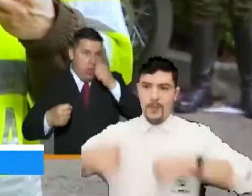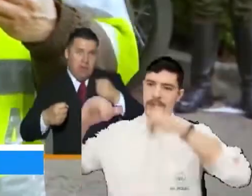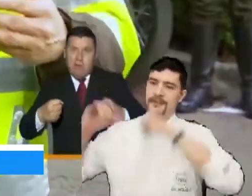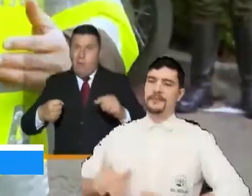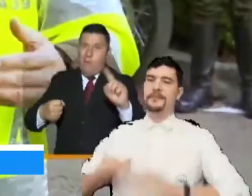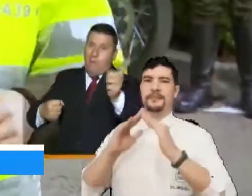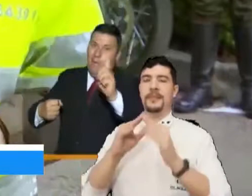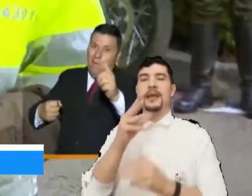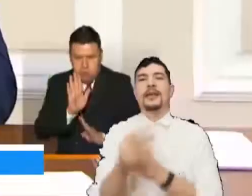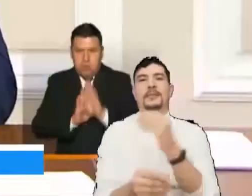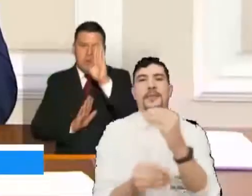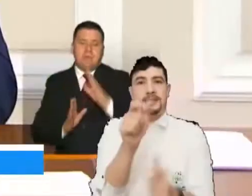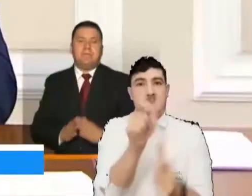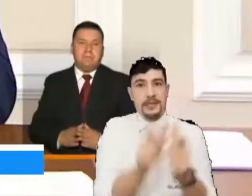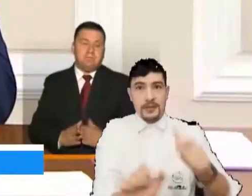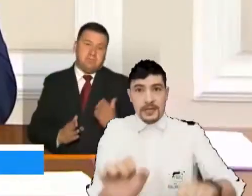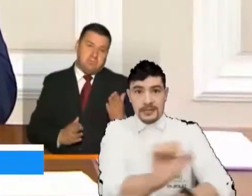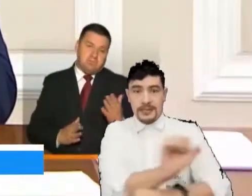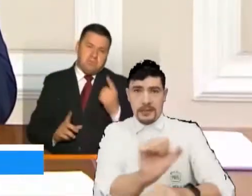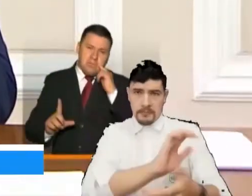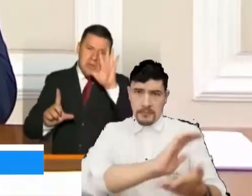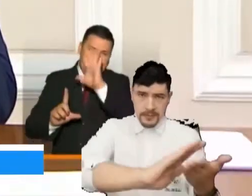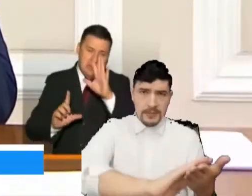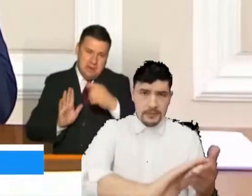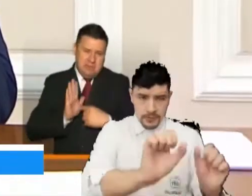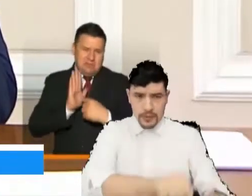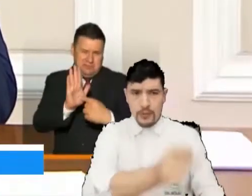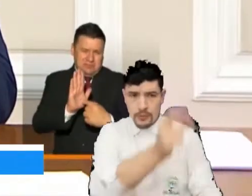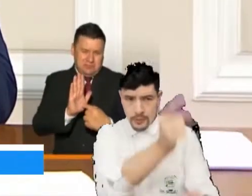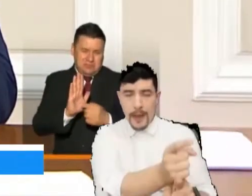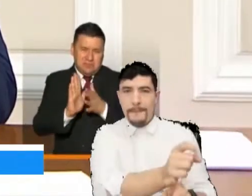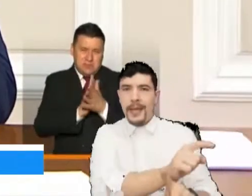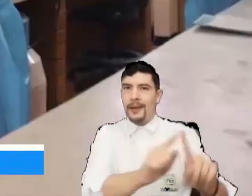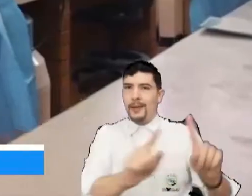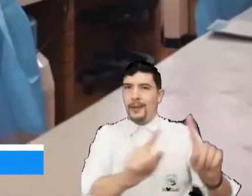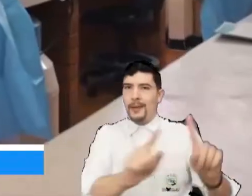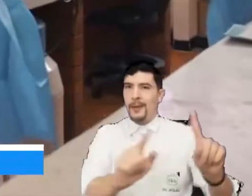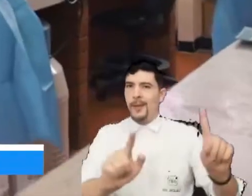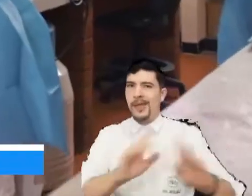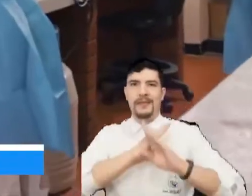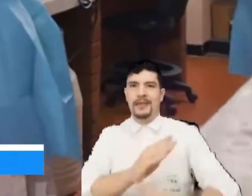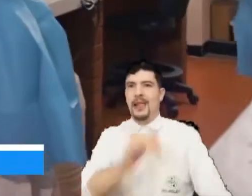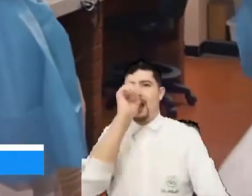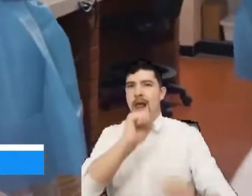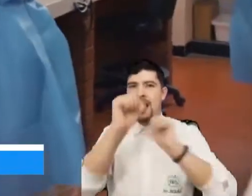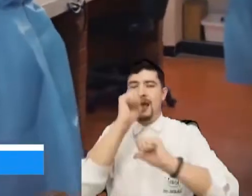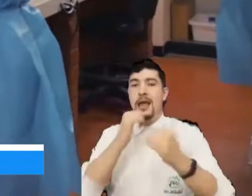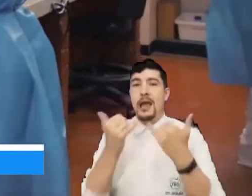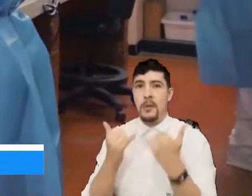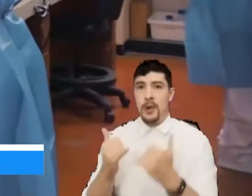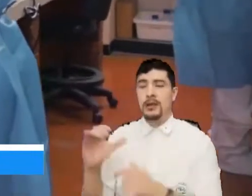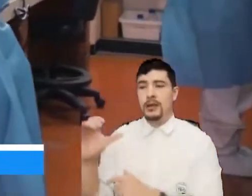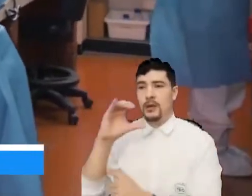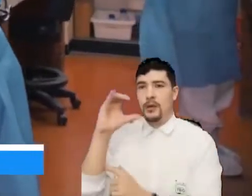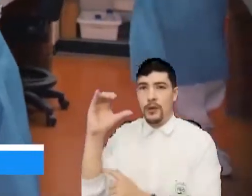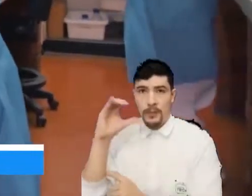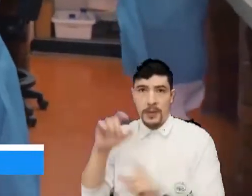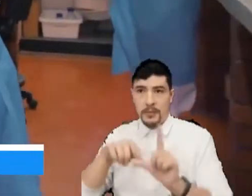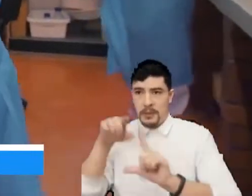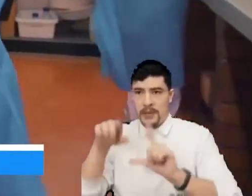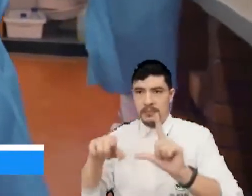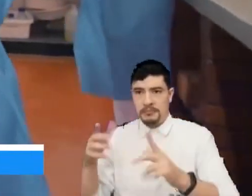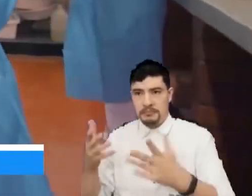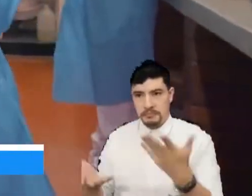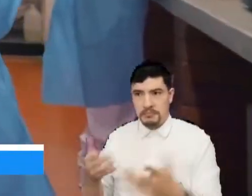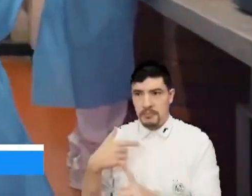licor ni excedan la velocidad. Según el presidente, Colombia ha presentado cifras alentadoras comparadas con el resto del mundo, un